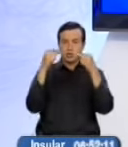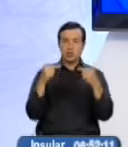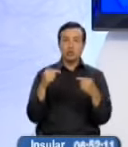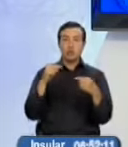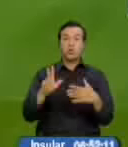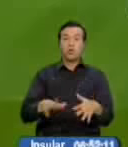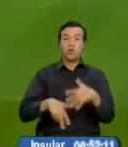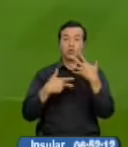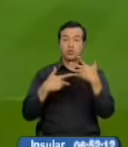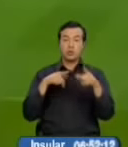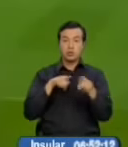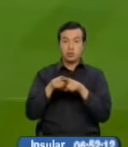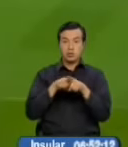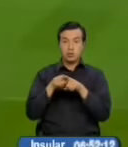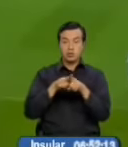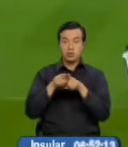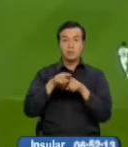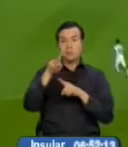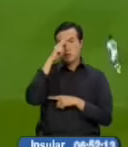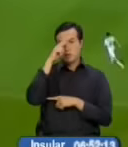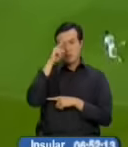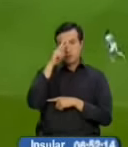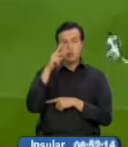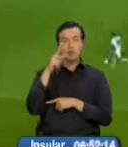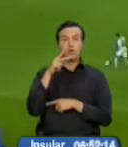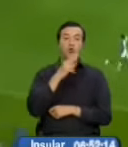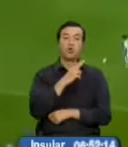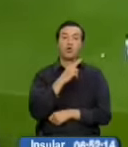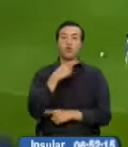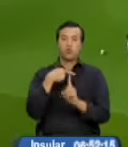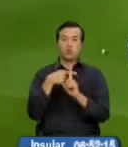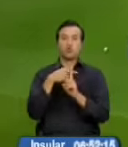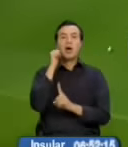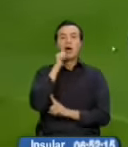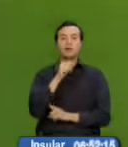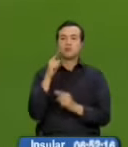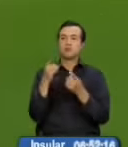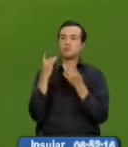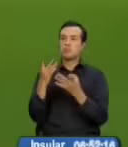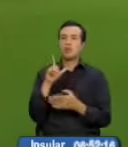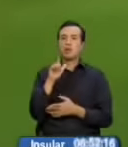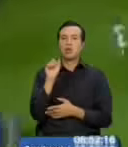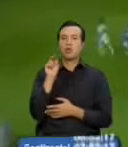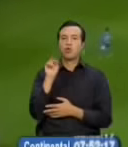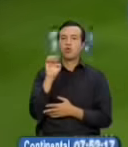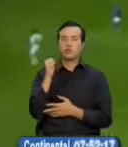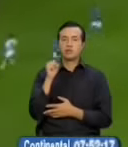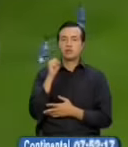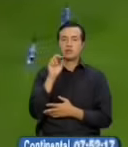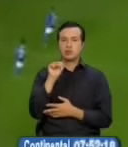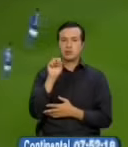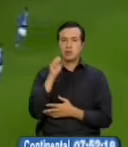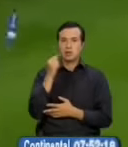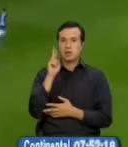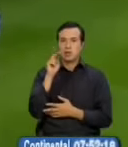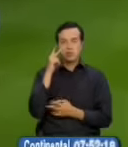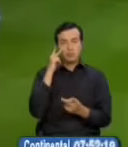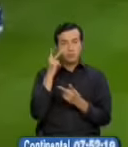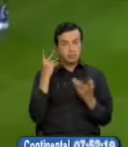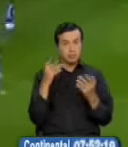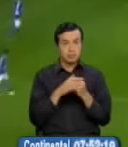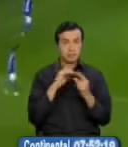octavos de final de la Liga MX. Y el Cruz Azul derrotó a los Leones Negros. Atención, a pesar de que